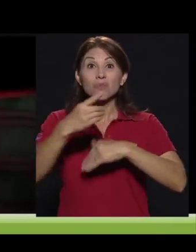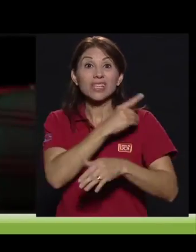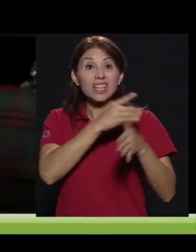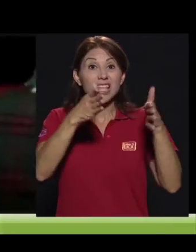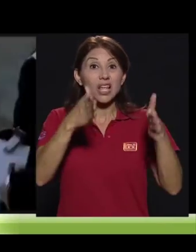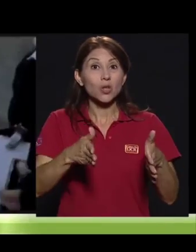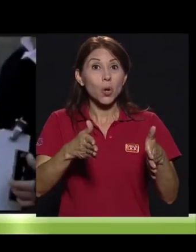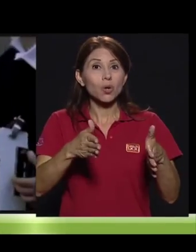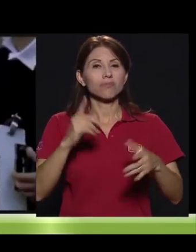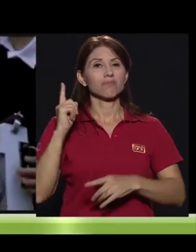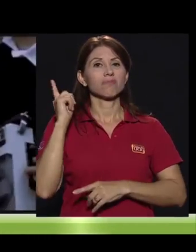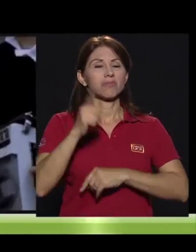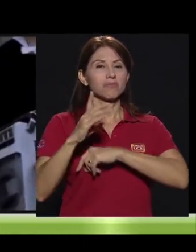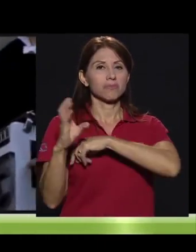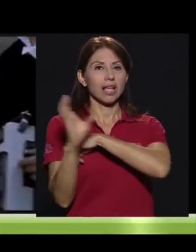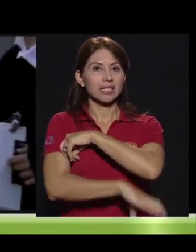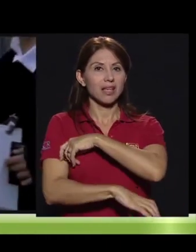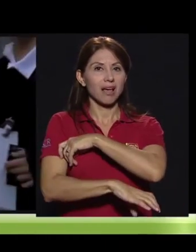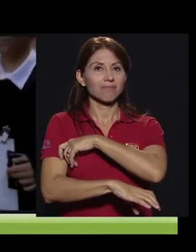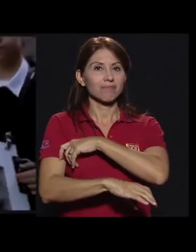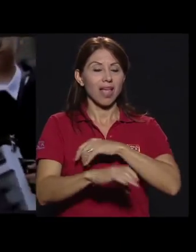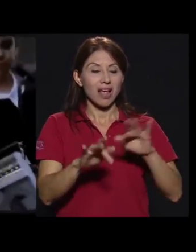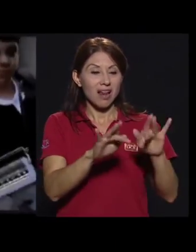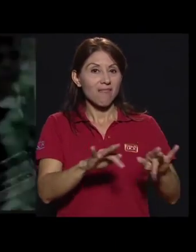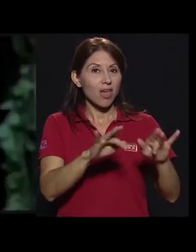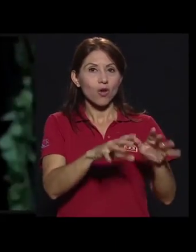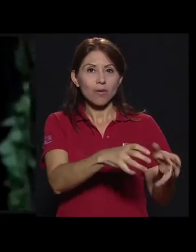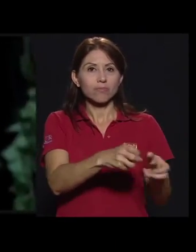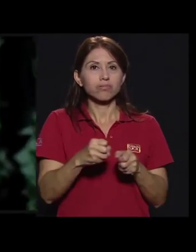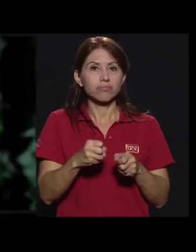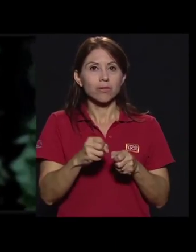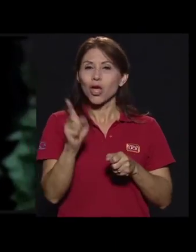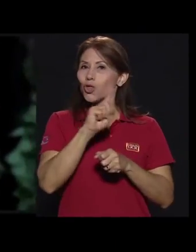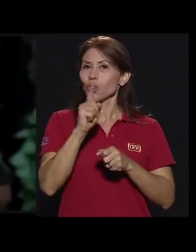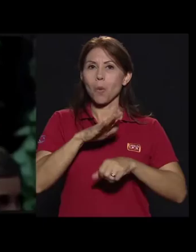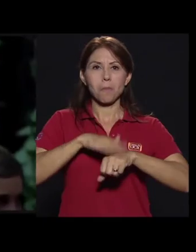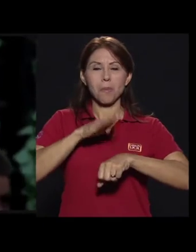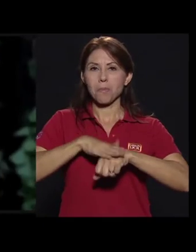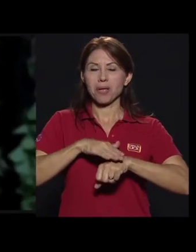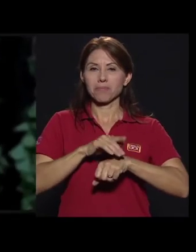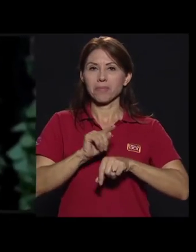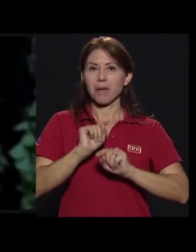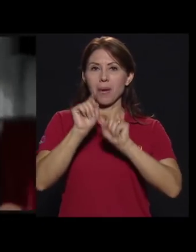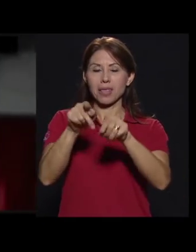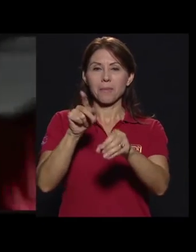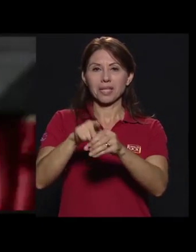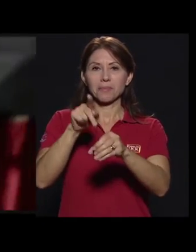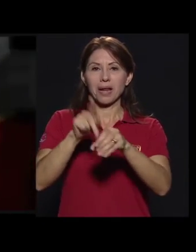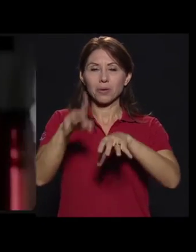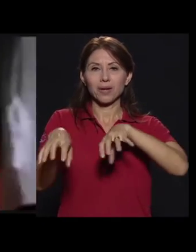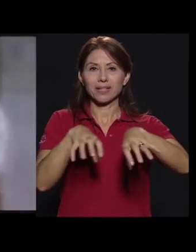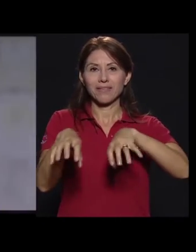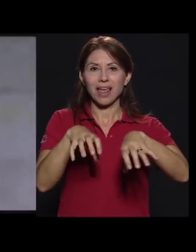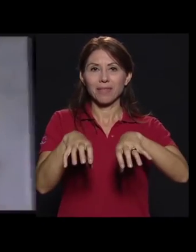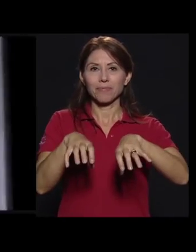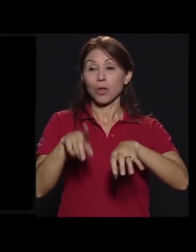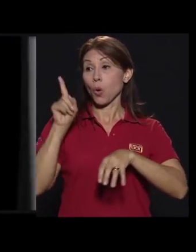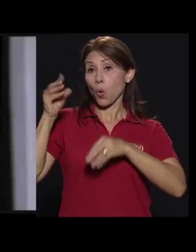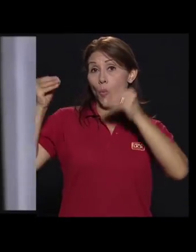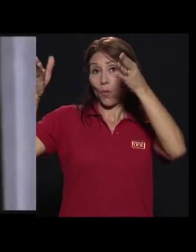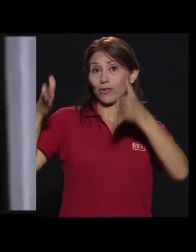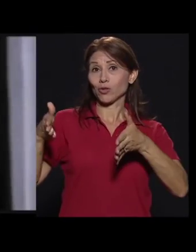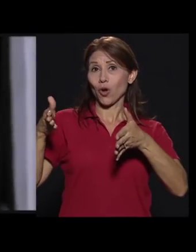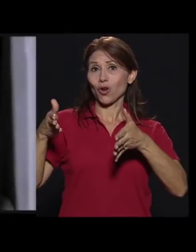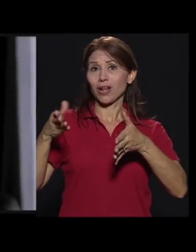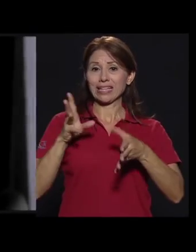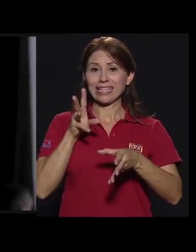y no dejándolo participar en el recital que se hace todos los años en el colegio. El profesor Giulio interviene y